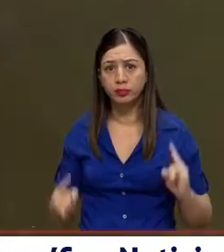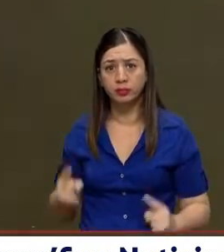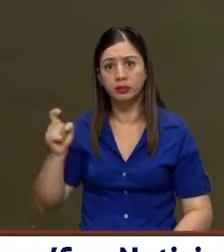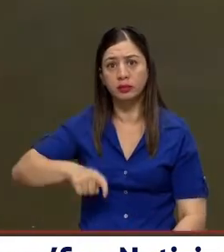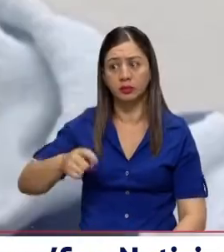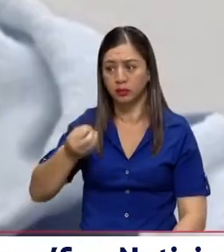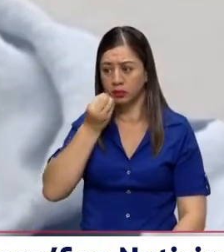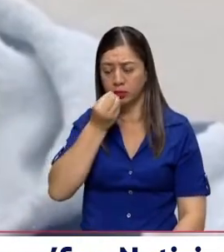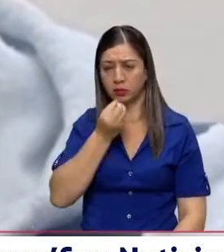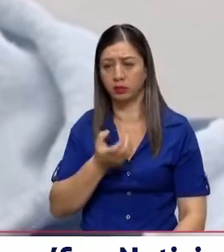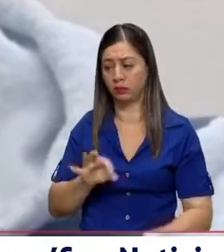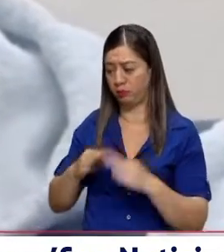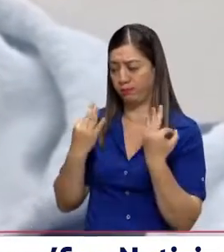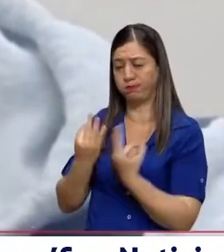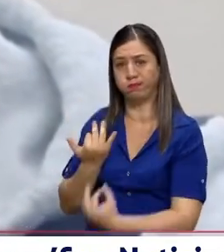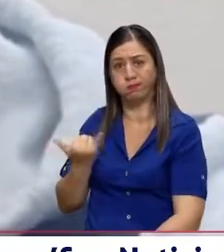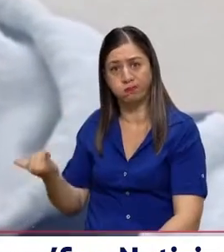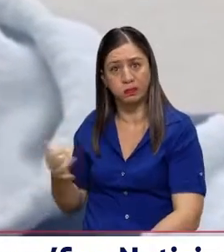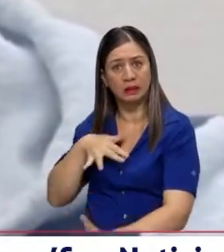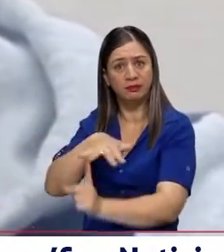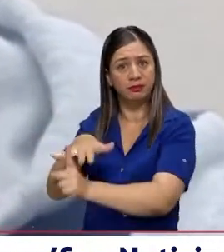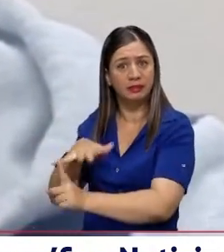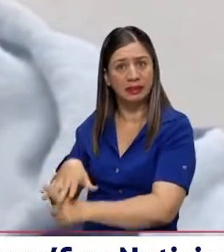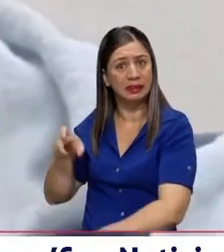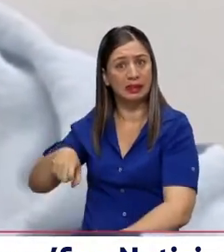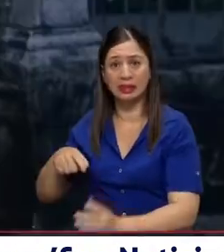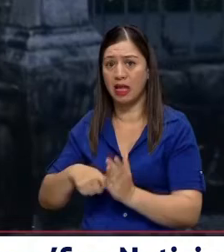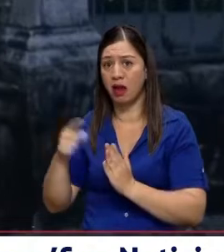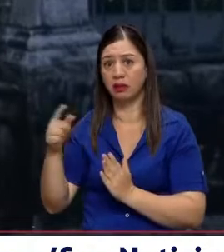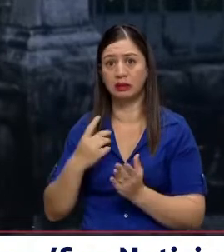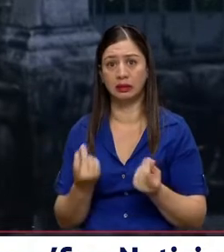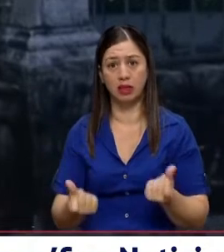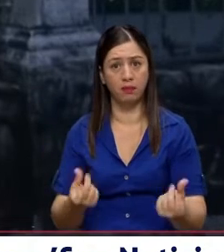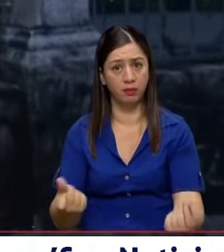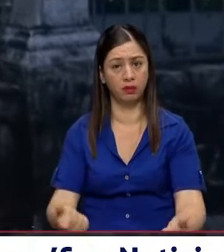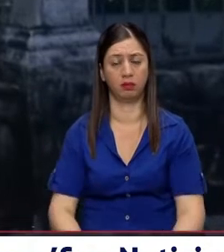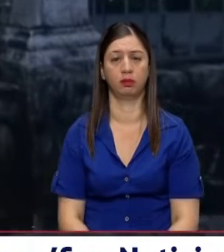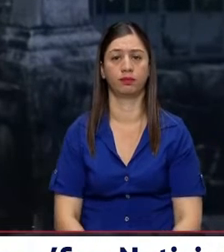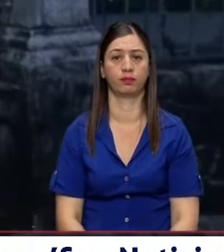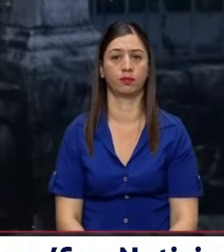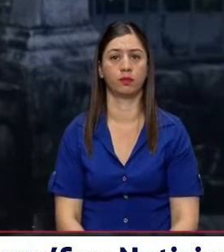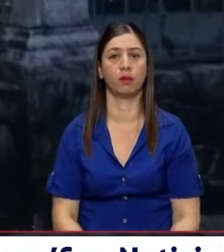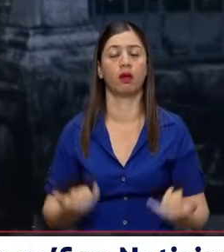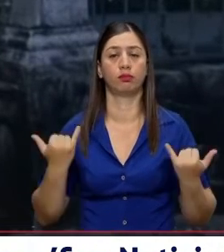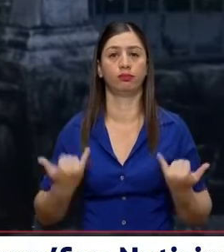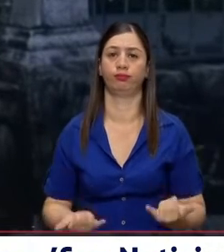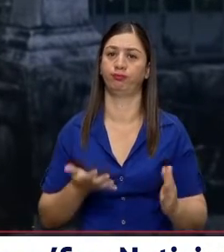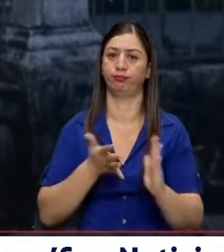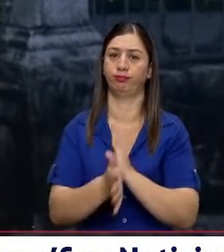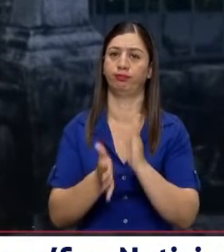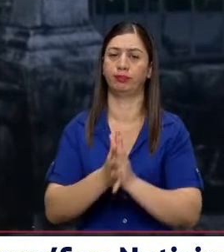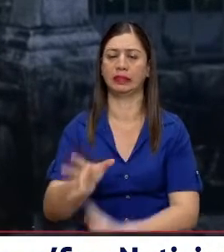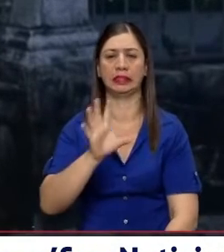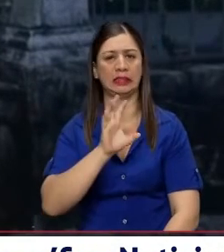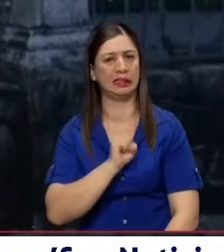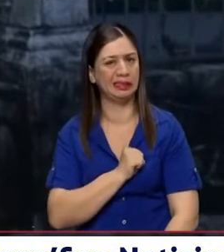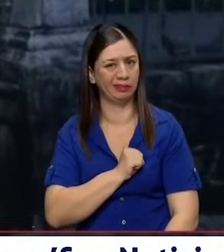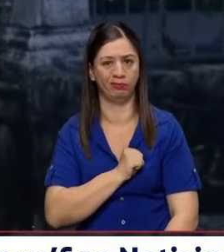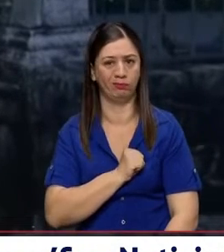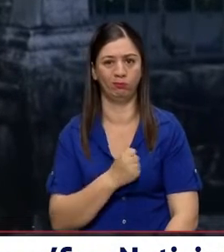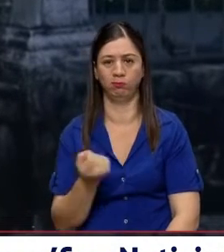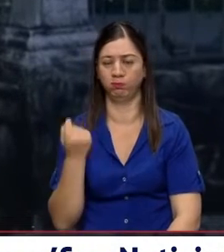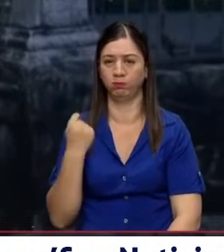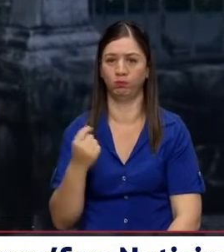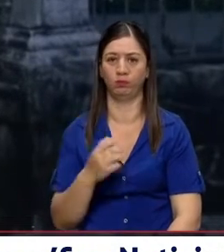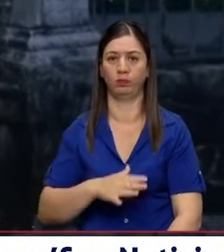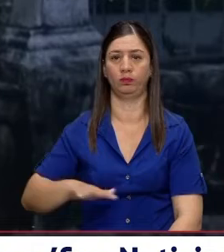estas familias que lo requieren de manera inmediata. Por ahora, estos son los hechos lamentables que ocurren en las últimas horas